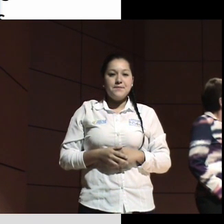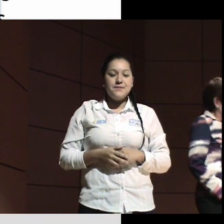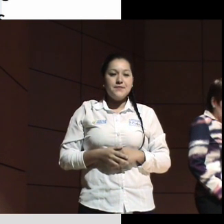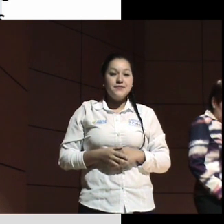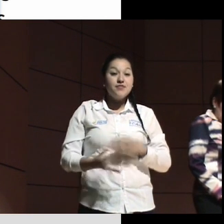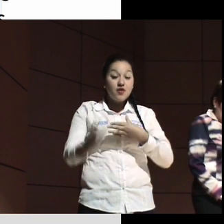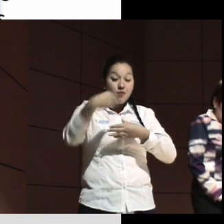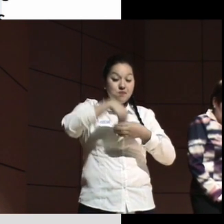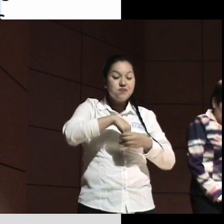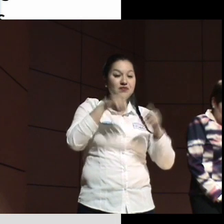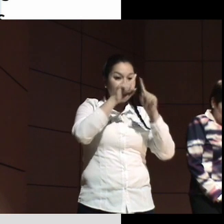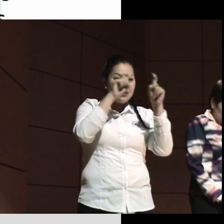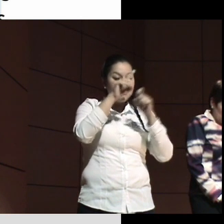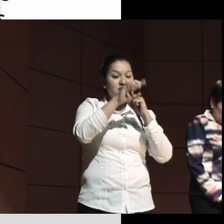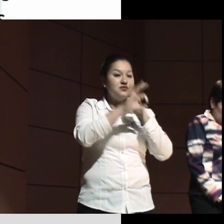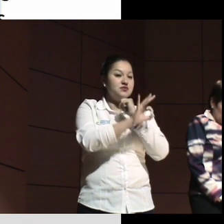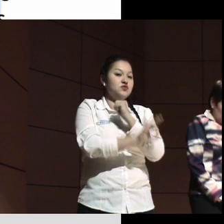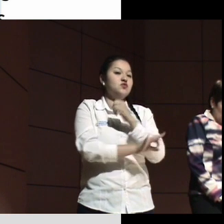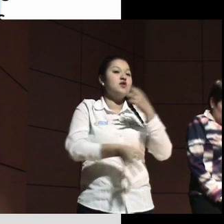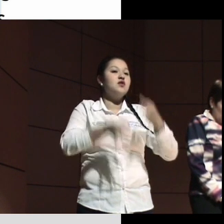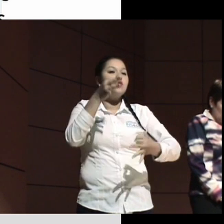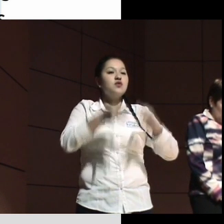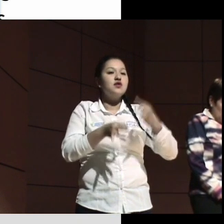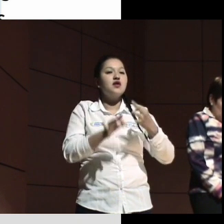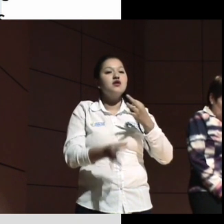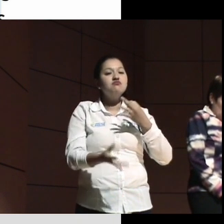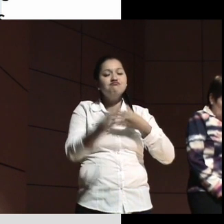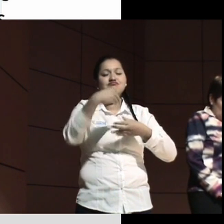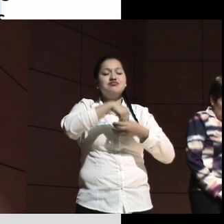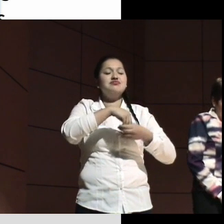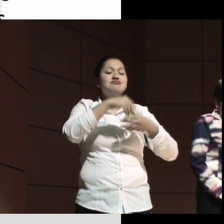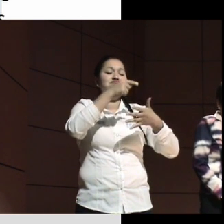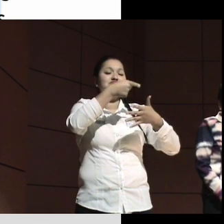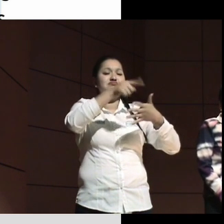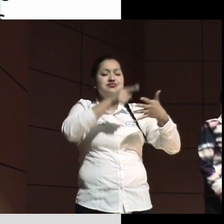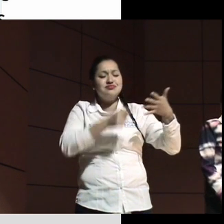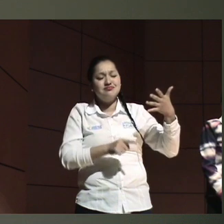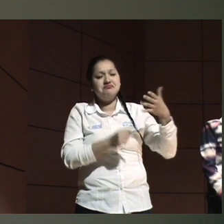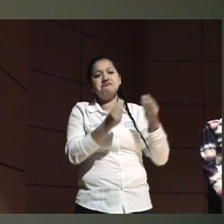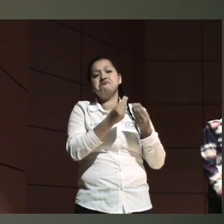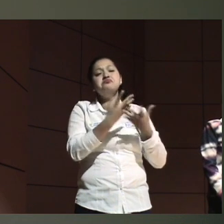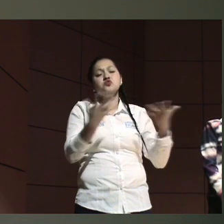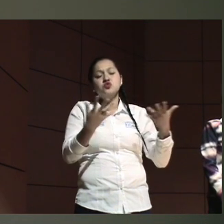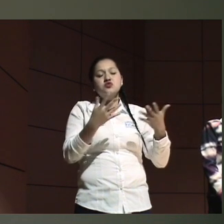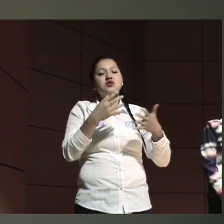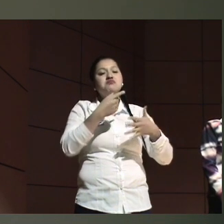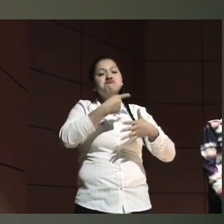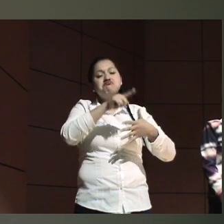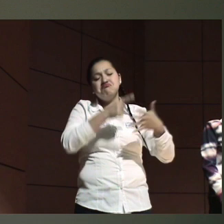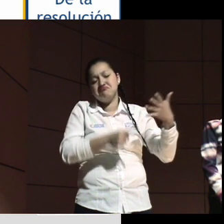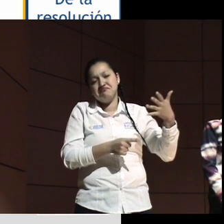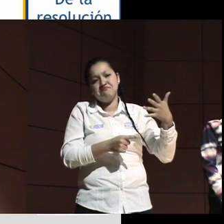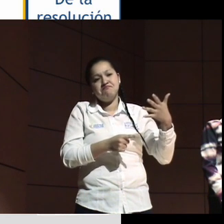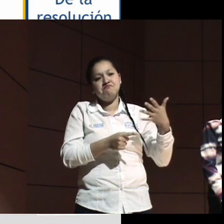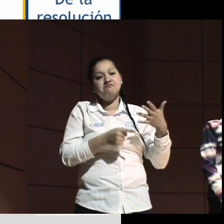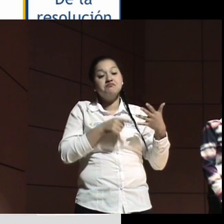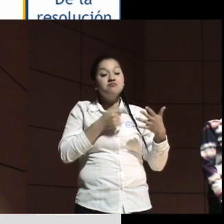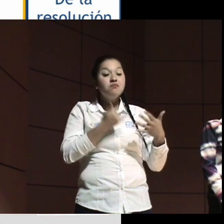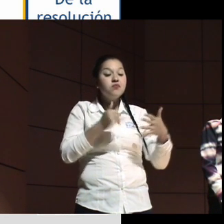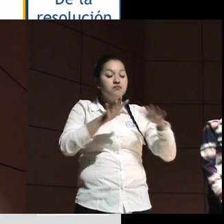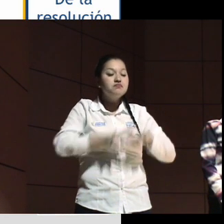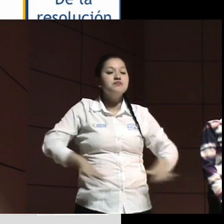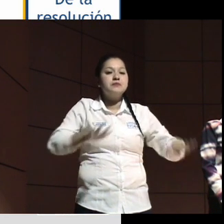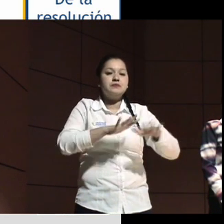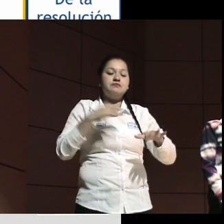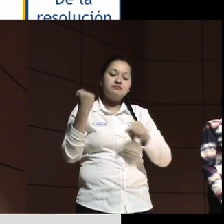interior de la psicología jurídica encontramos entonces diferentes campos o especialidades escenarios de acción en donde podemos